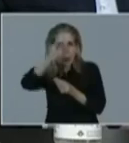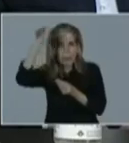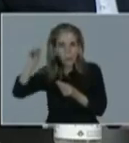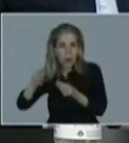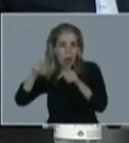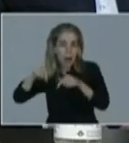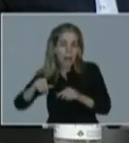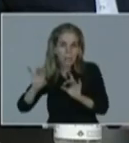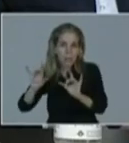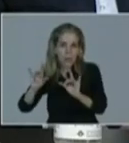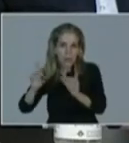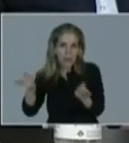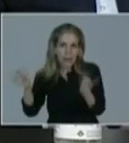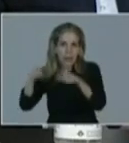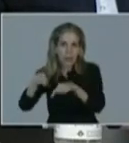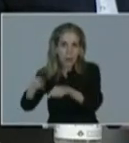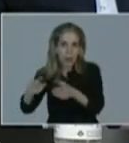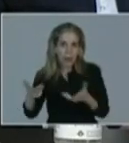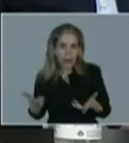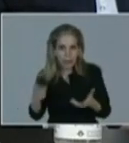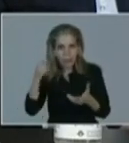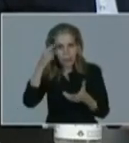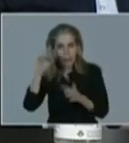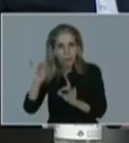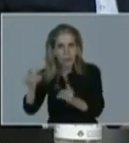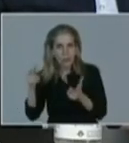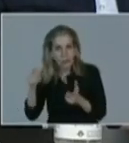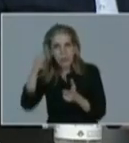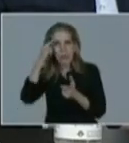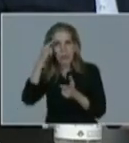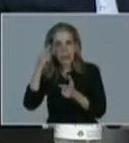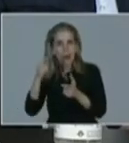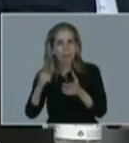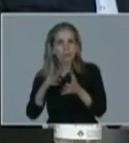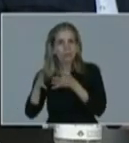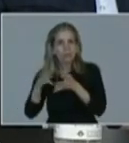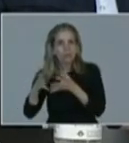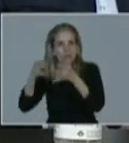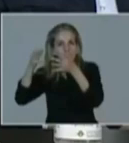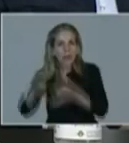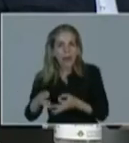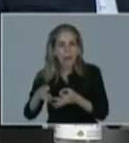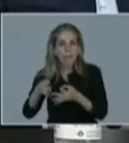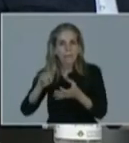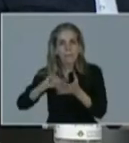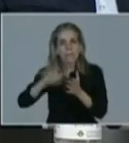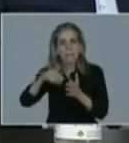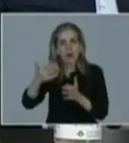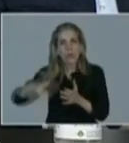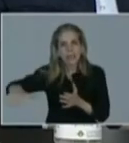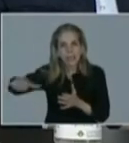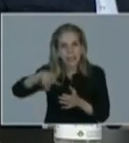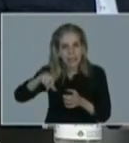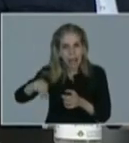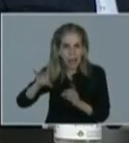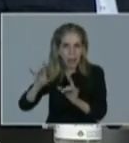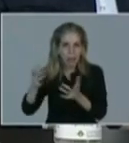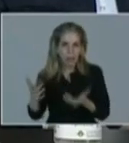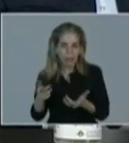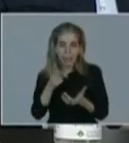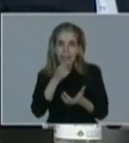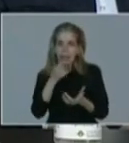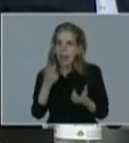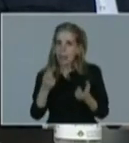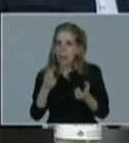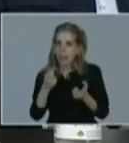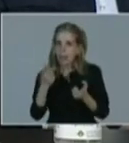rodearan una parte de la residencia presidencial. Eso no digo qué intención tenía, pero la verdad es que merece